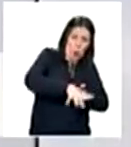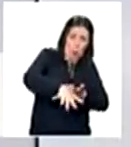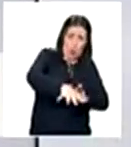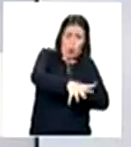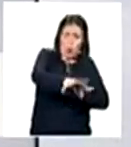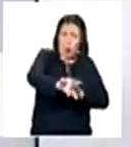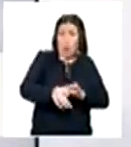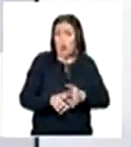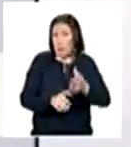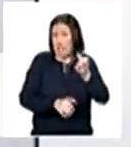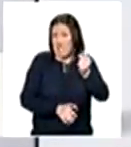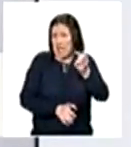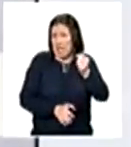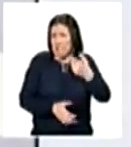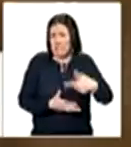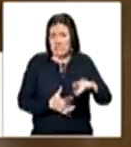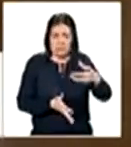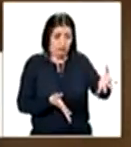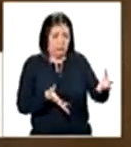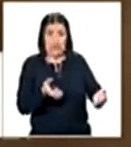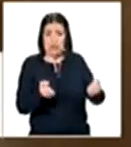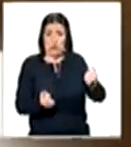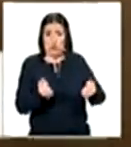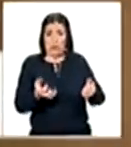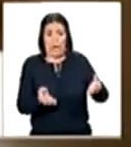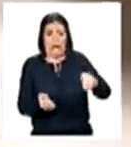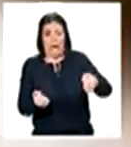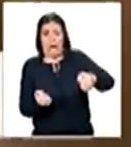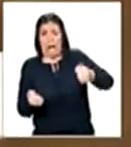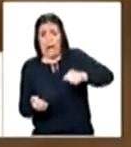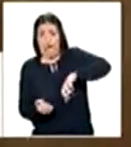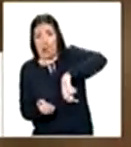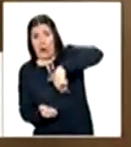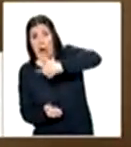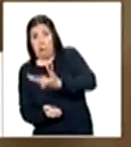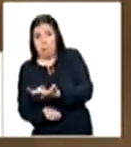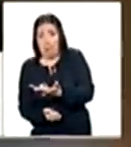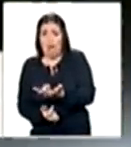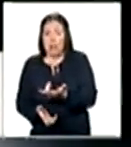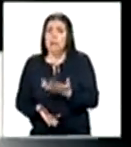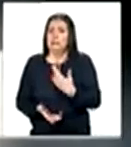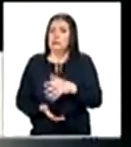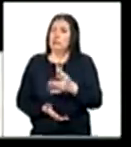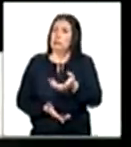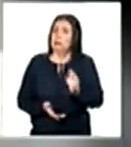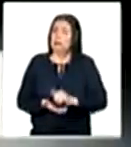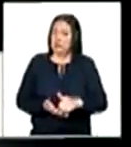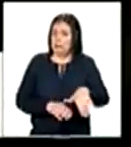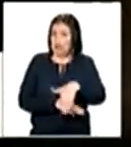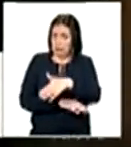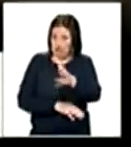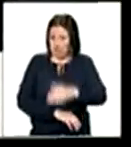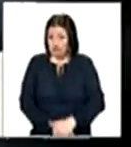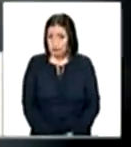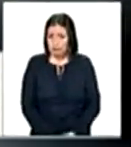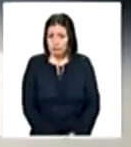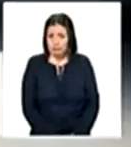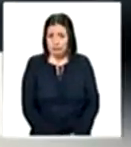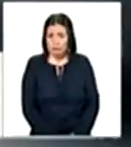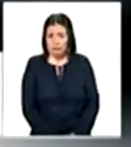Luego de que el conductor de la pesada unidad se despistara y quedara volcado en una zanja a un costado de la carretera.